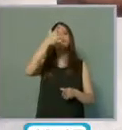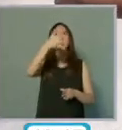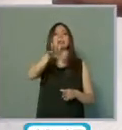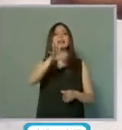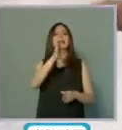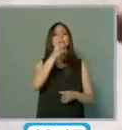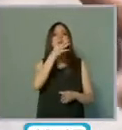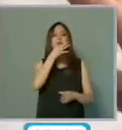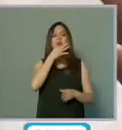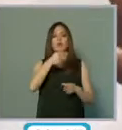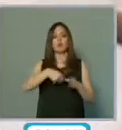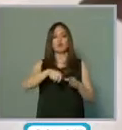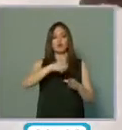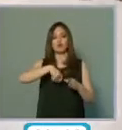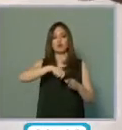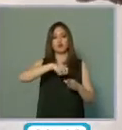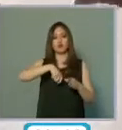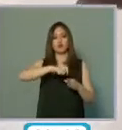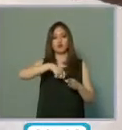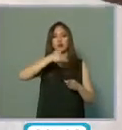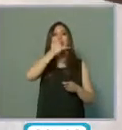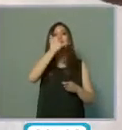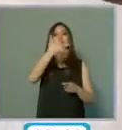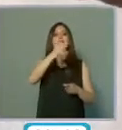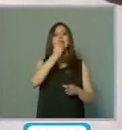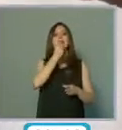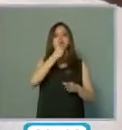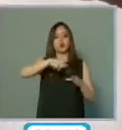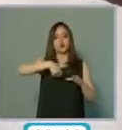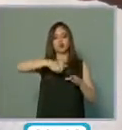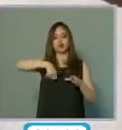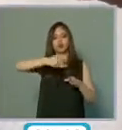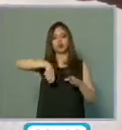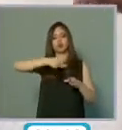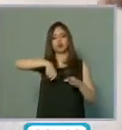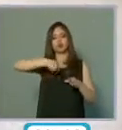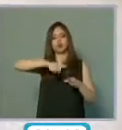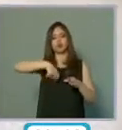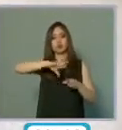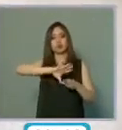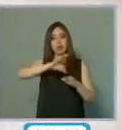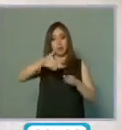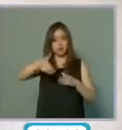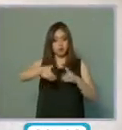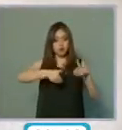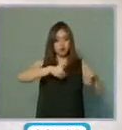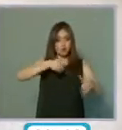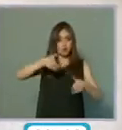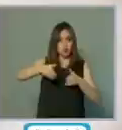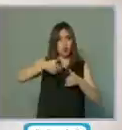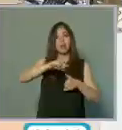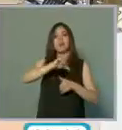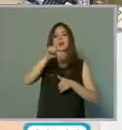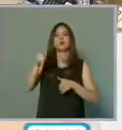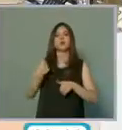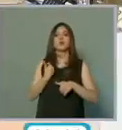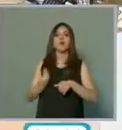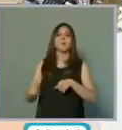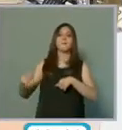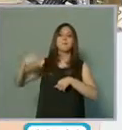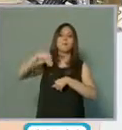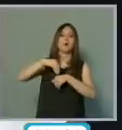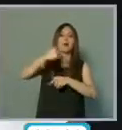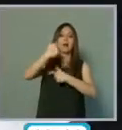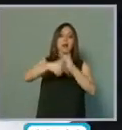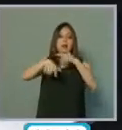se cocine. Ya que está así, ya que quede como doradito y que se empiece a despegar de la pared, voy a agregar mi leche. Esta es leche de